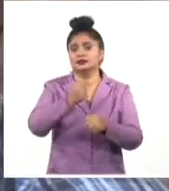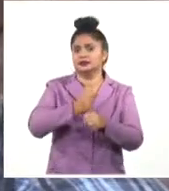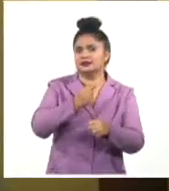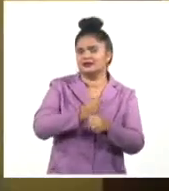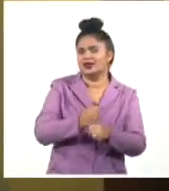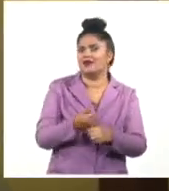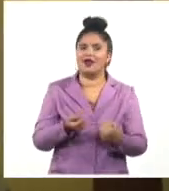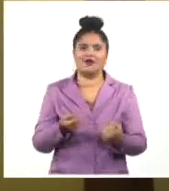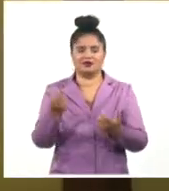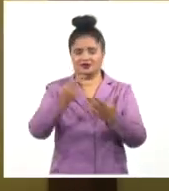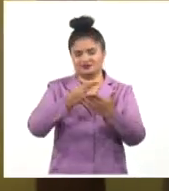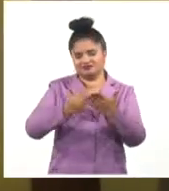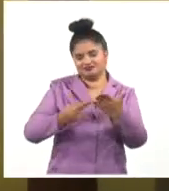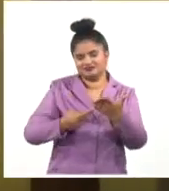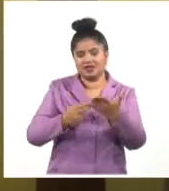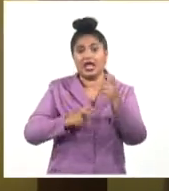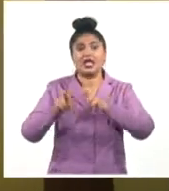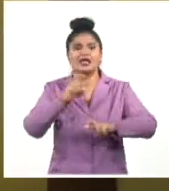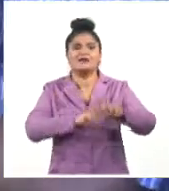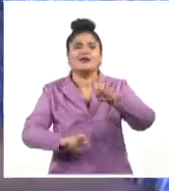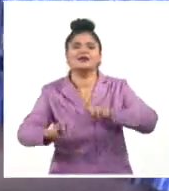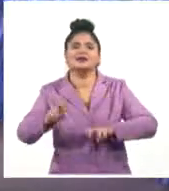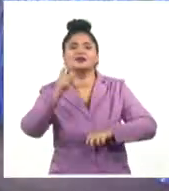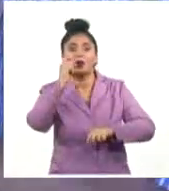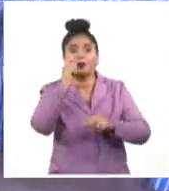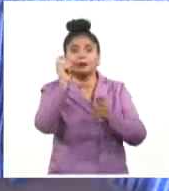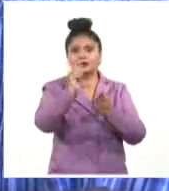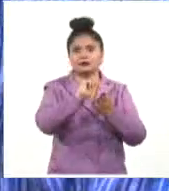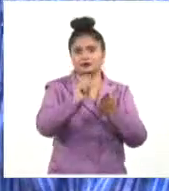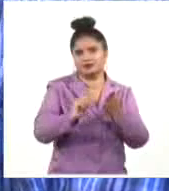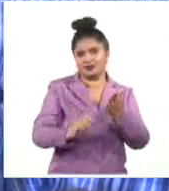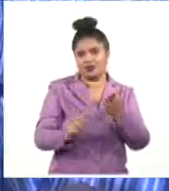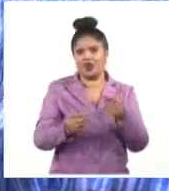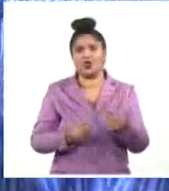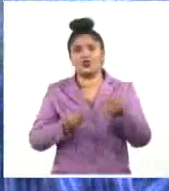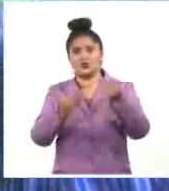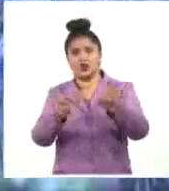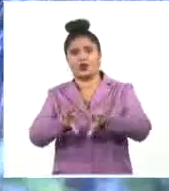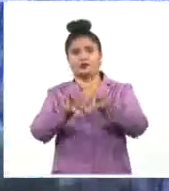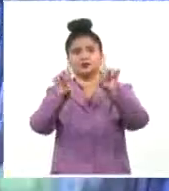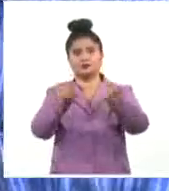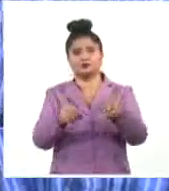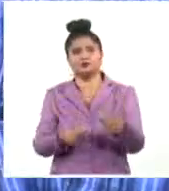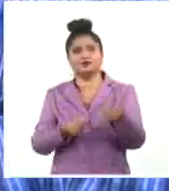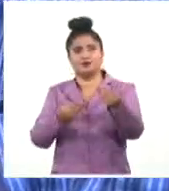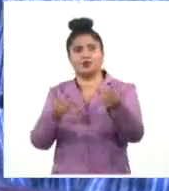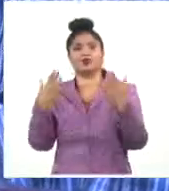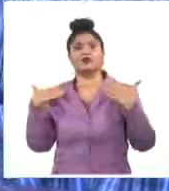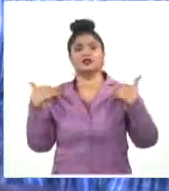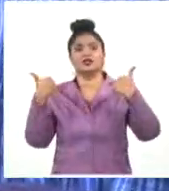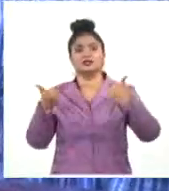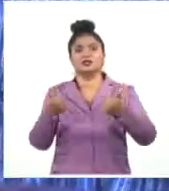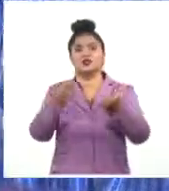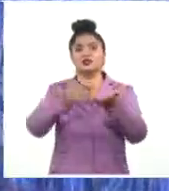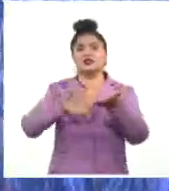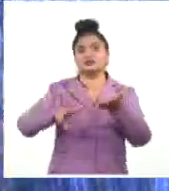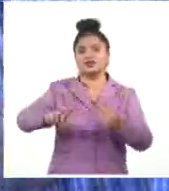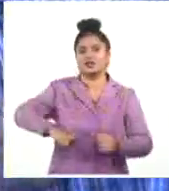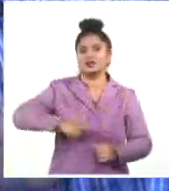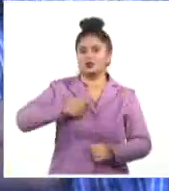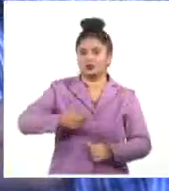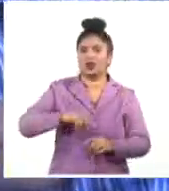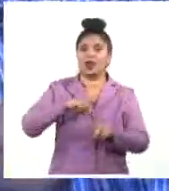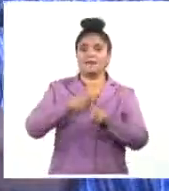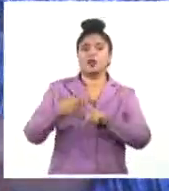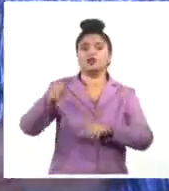obra e investigaciones científicas, Figueras es distinguido por la Dirección Provincial de Cultura, la Asociación de Pedagogos de Guantánamo, la Sociedad Cultural José